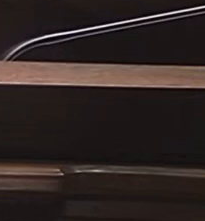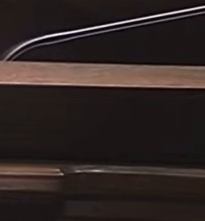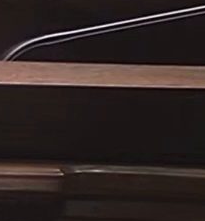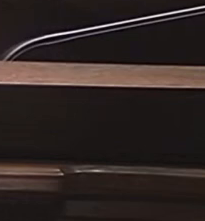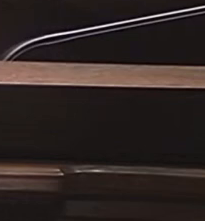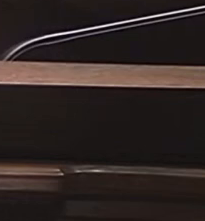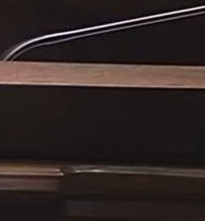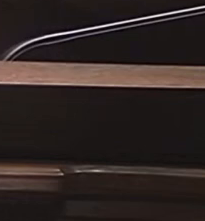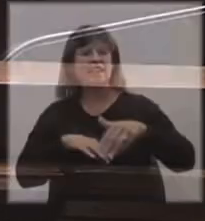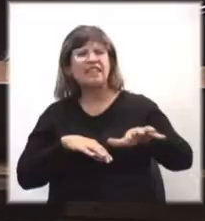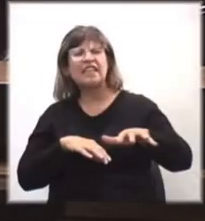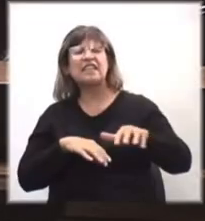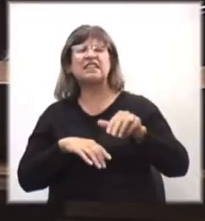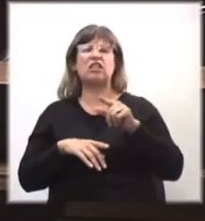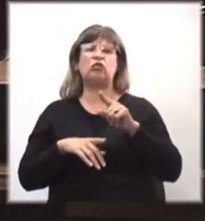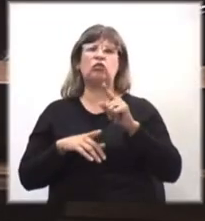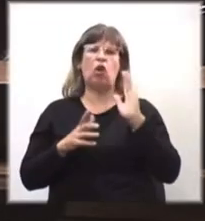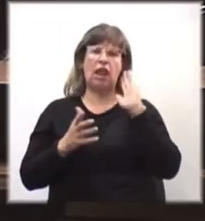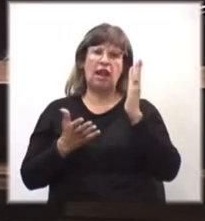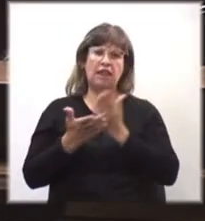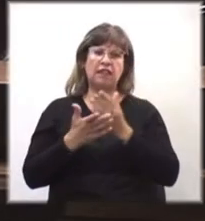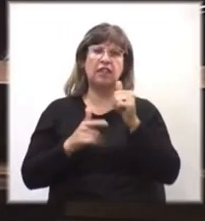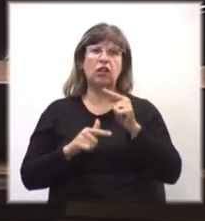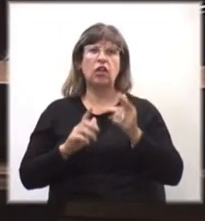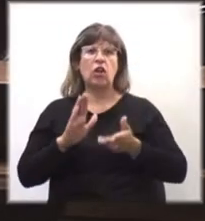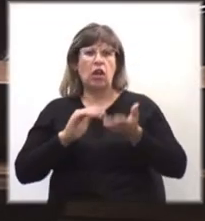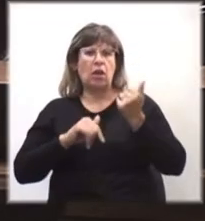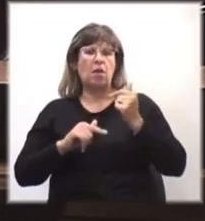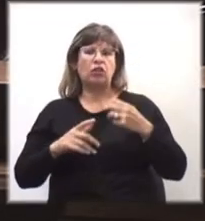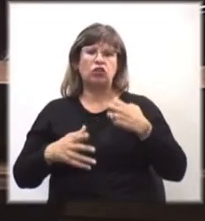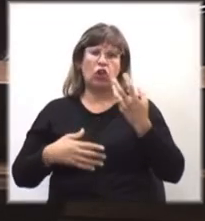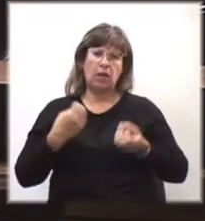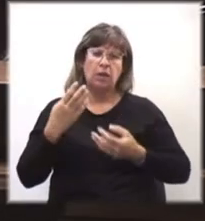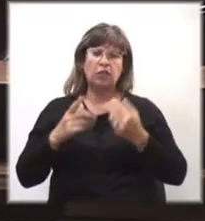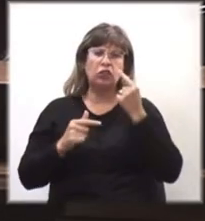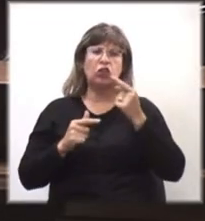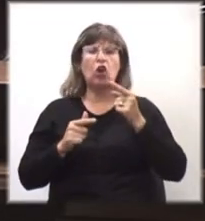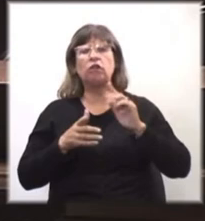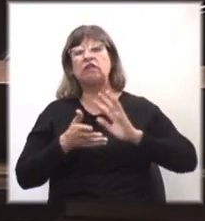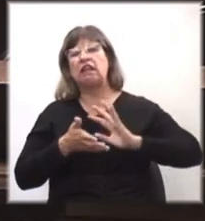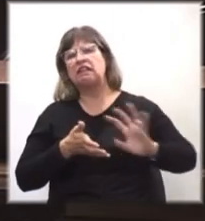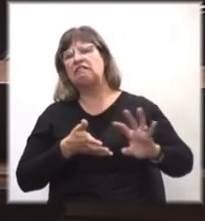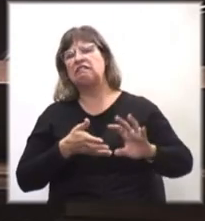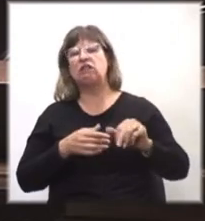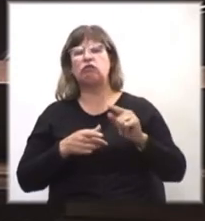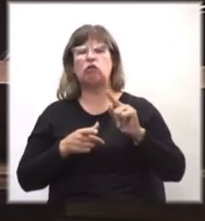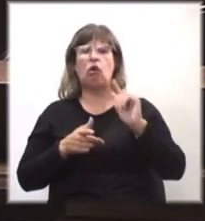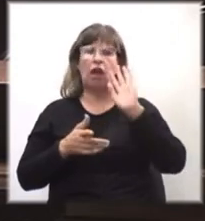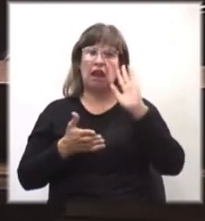fundamental de rechazo a la dictadura y como la mayor expresión de rechazo a la dictadura de la que fue